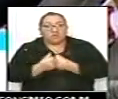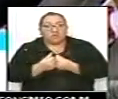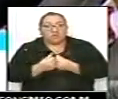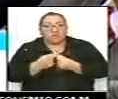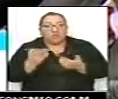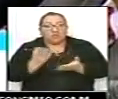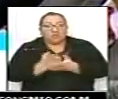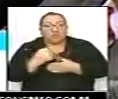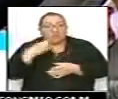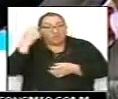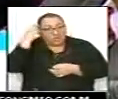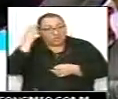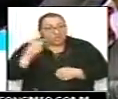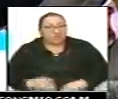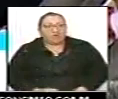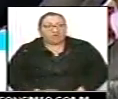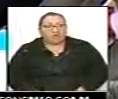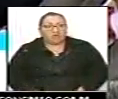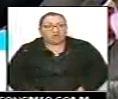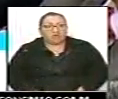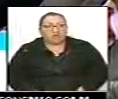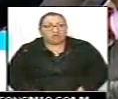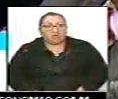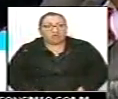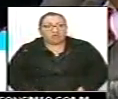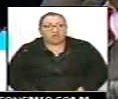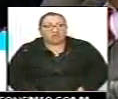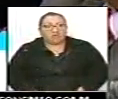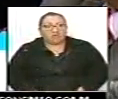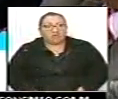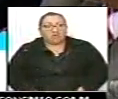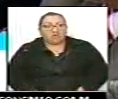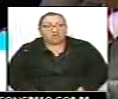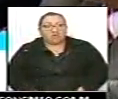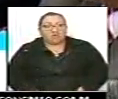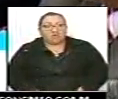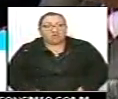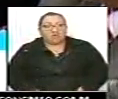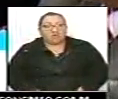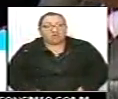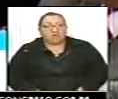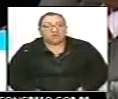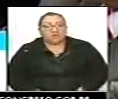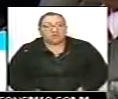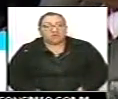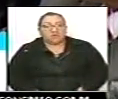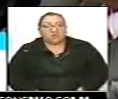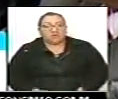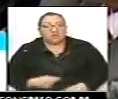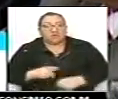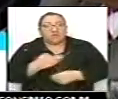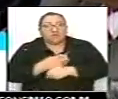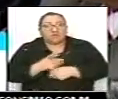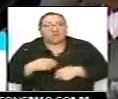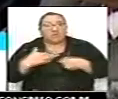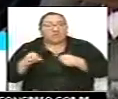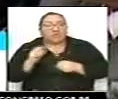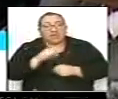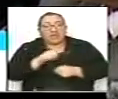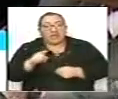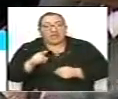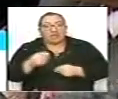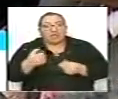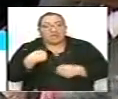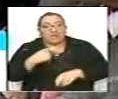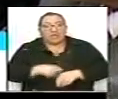del estudio político teórico. O sea, son partidarios de distintas opciones que puedan haber ellos